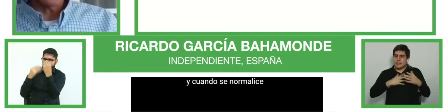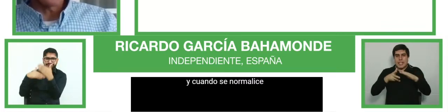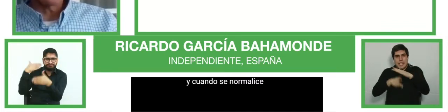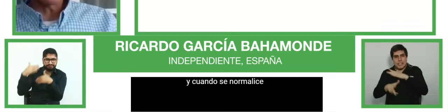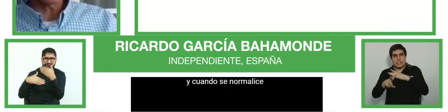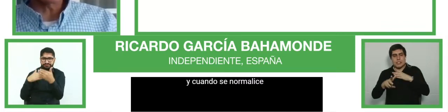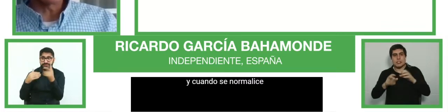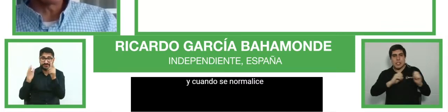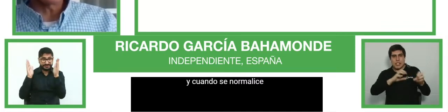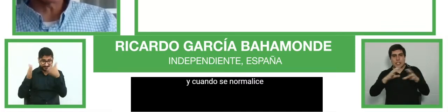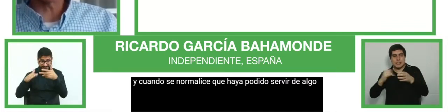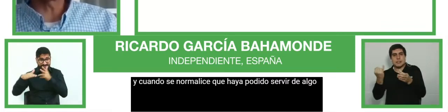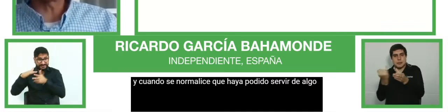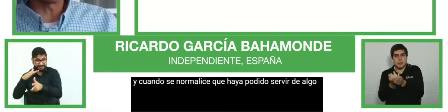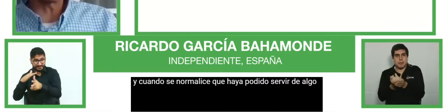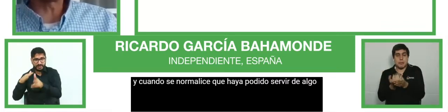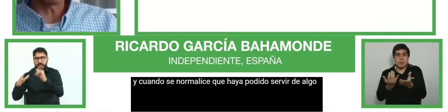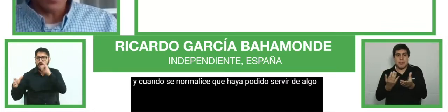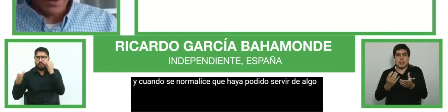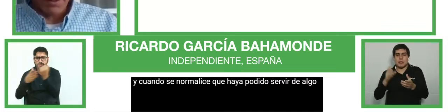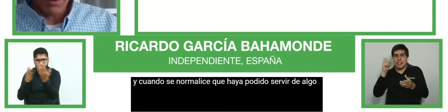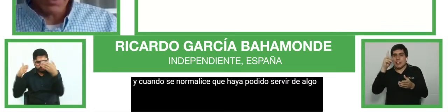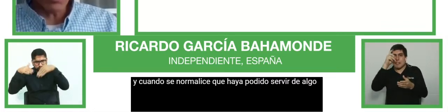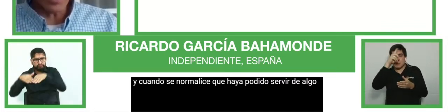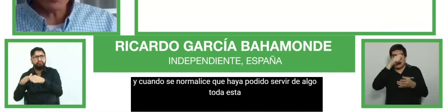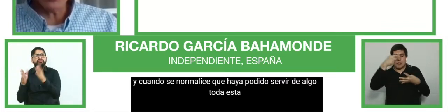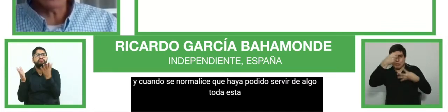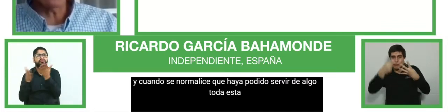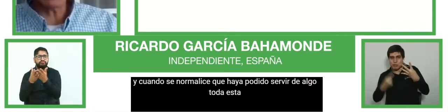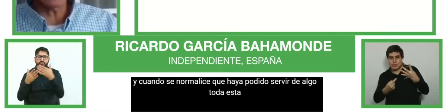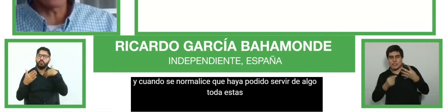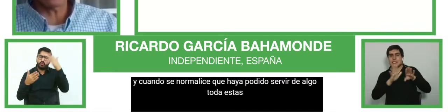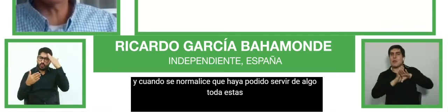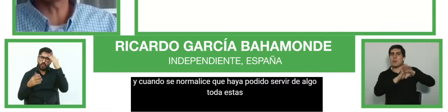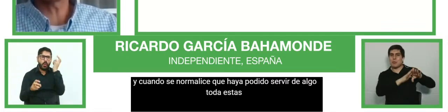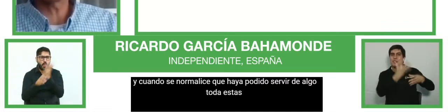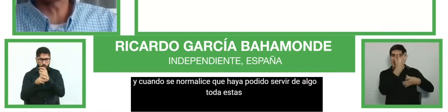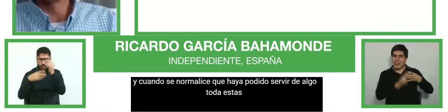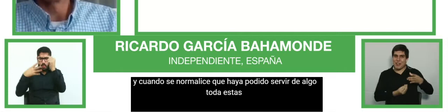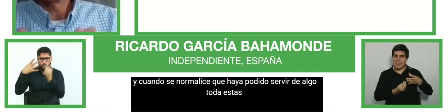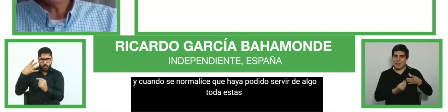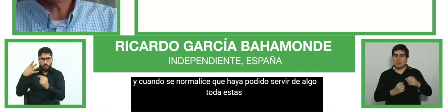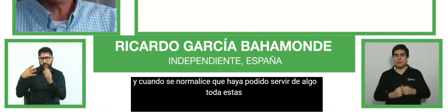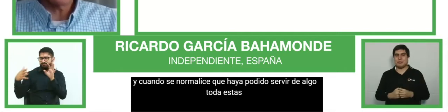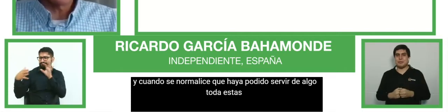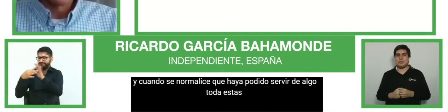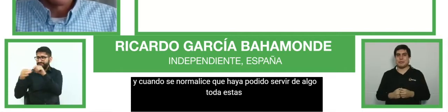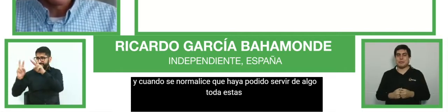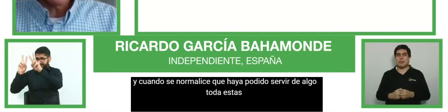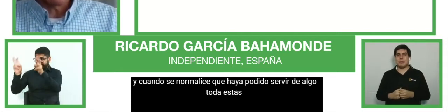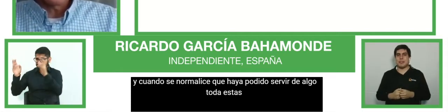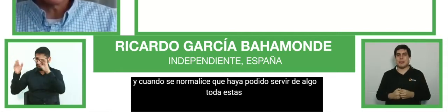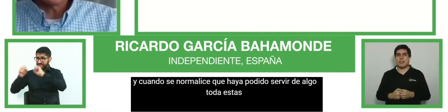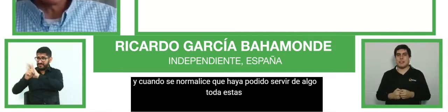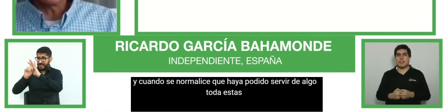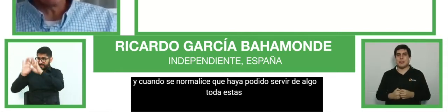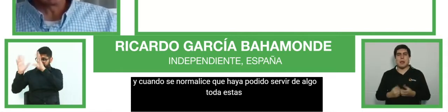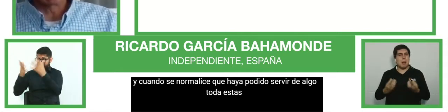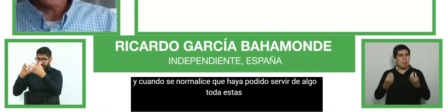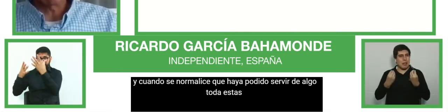toda esta situación, todas estas dificultades que se han ido superando, ¿no? Y toda la inventiva que se ha tenido que ir aplicando para poder